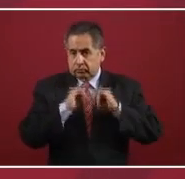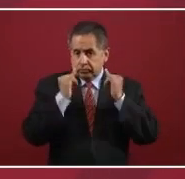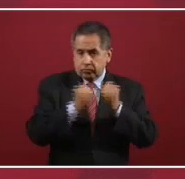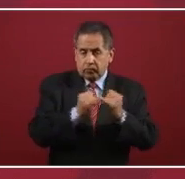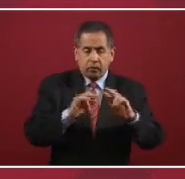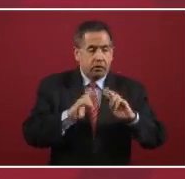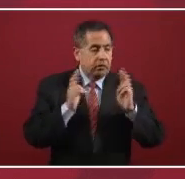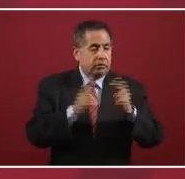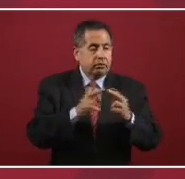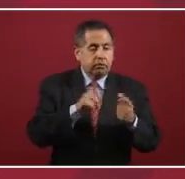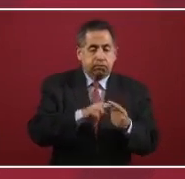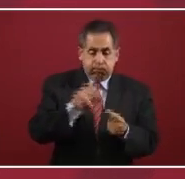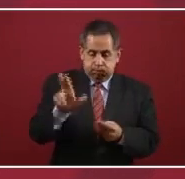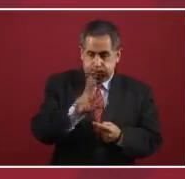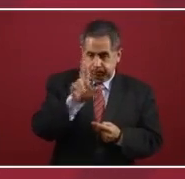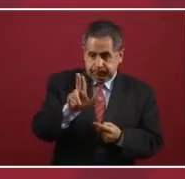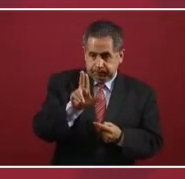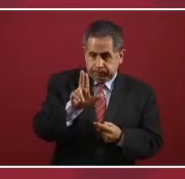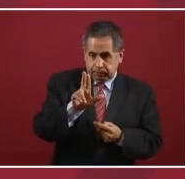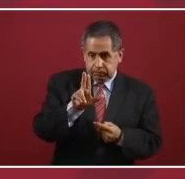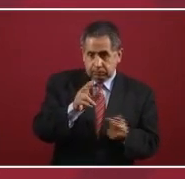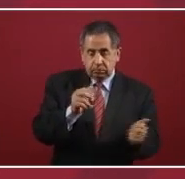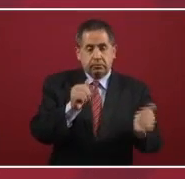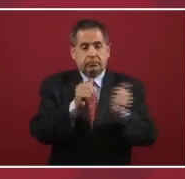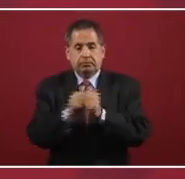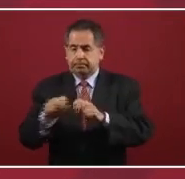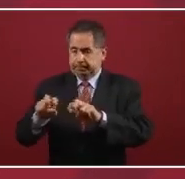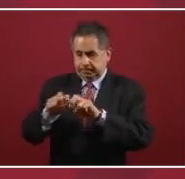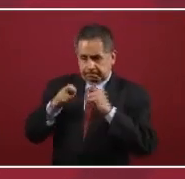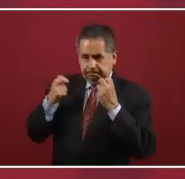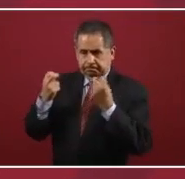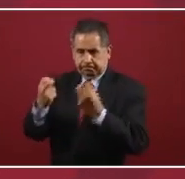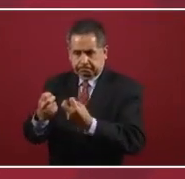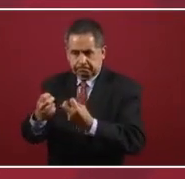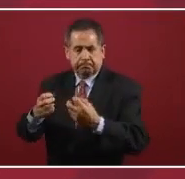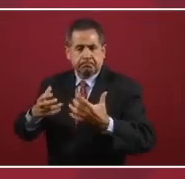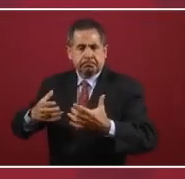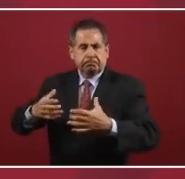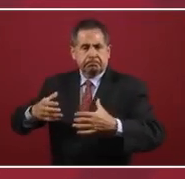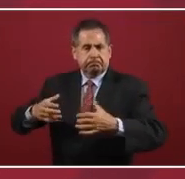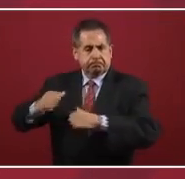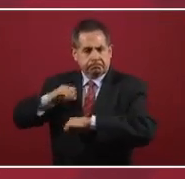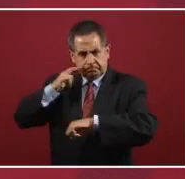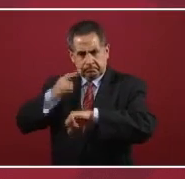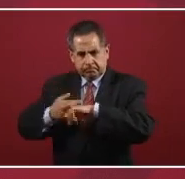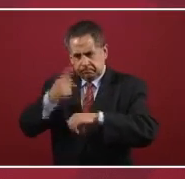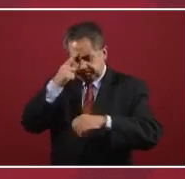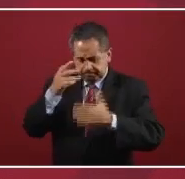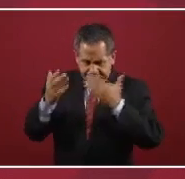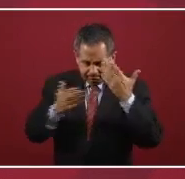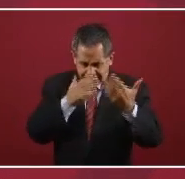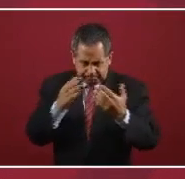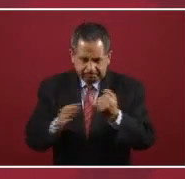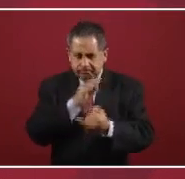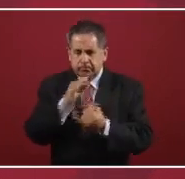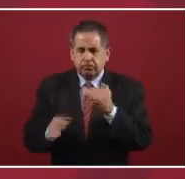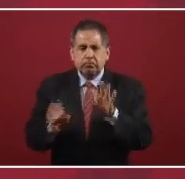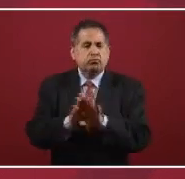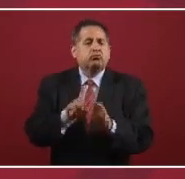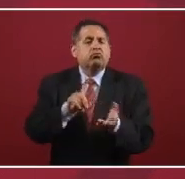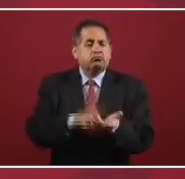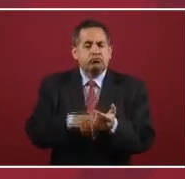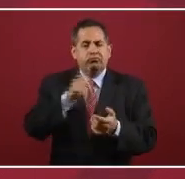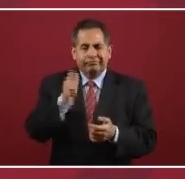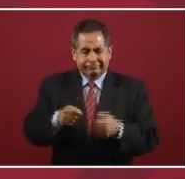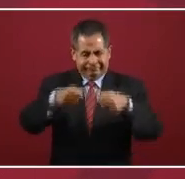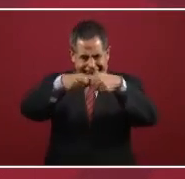y el martes con el gabinete para ya hacer la revisión final sobre cómo queda la